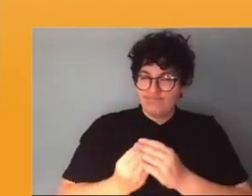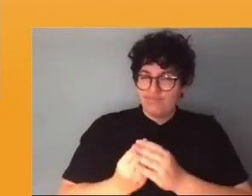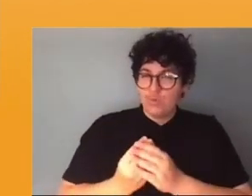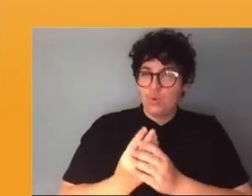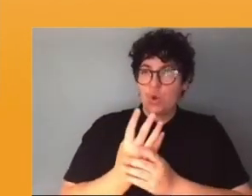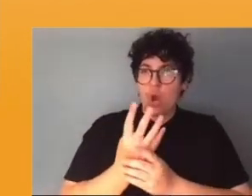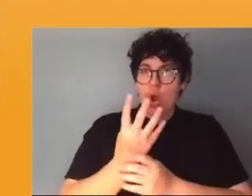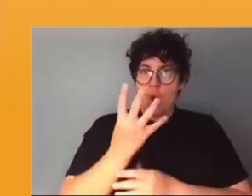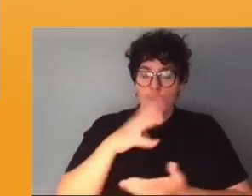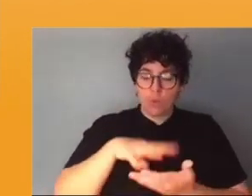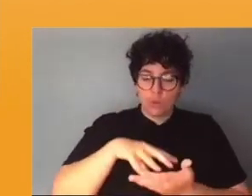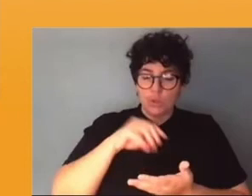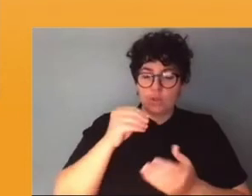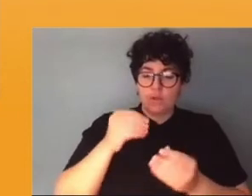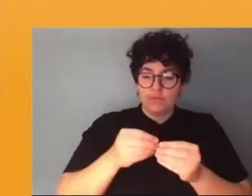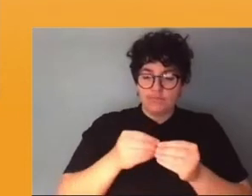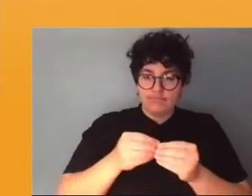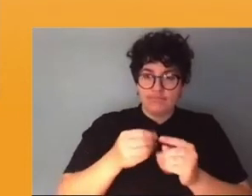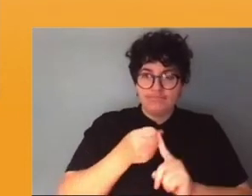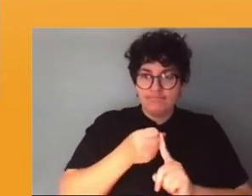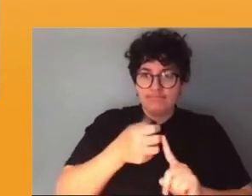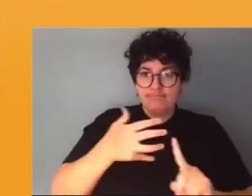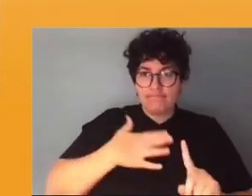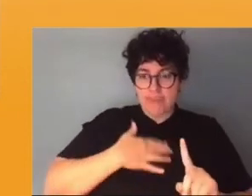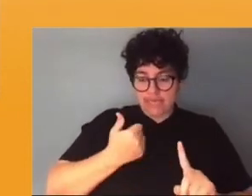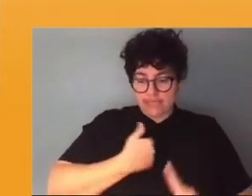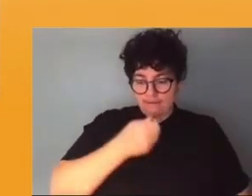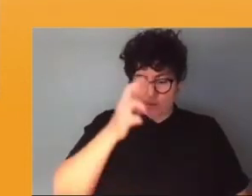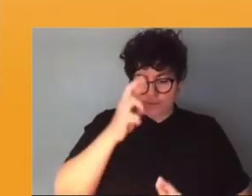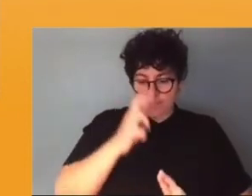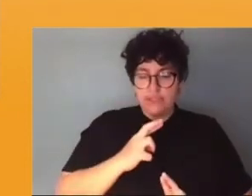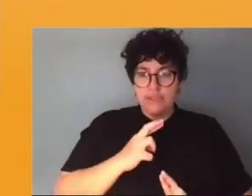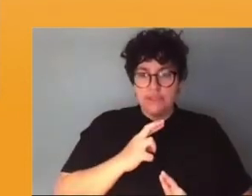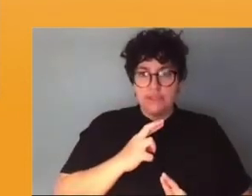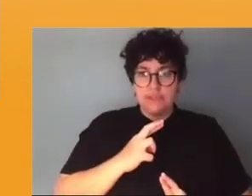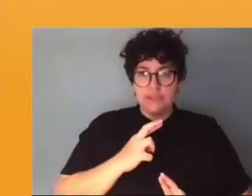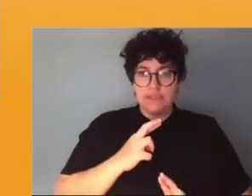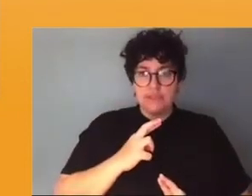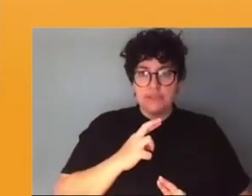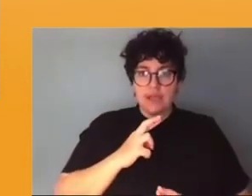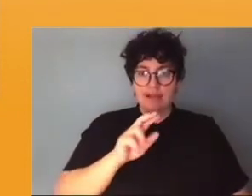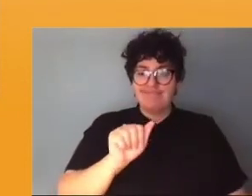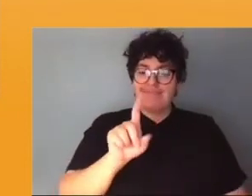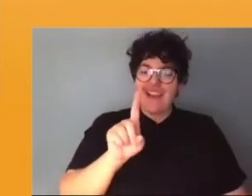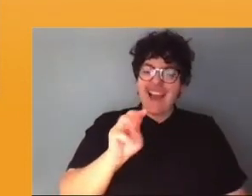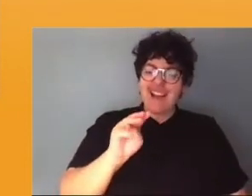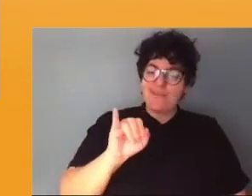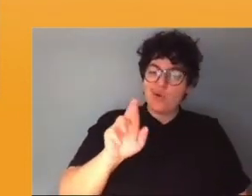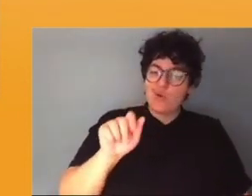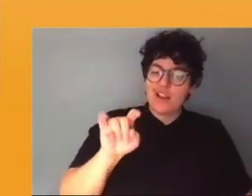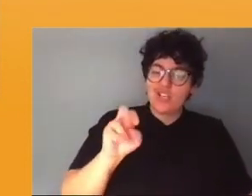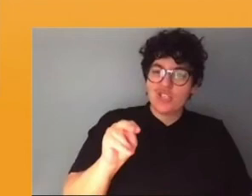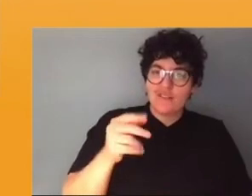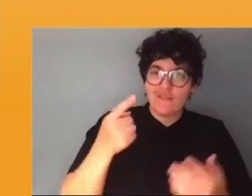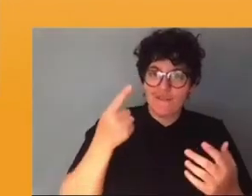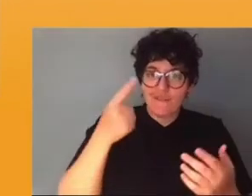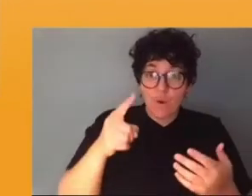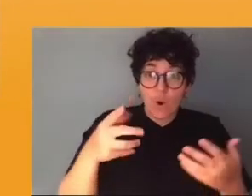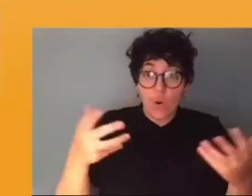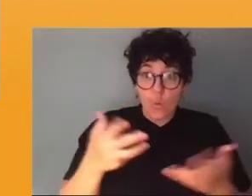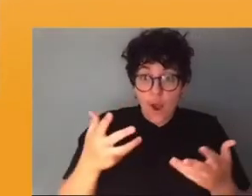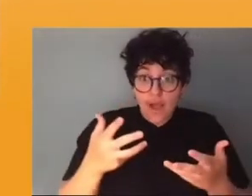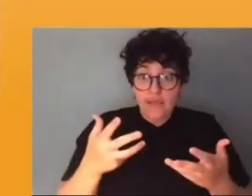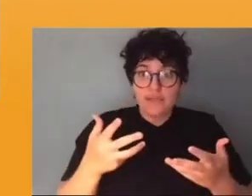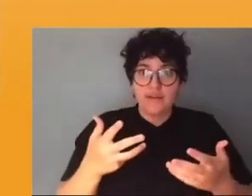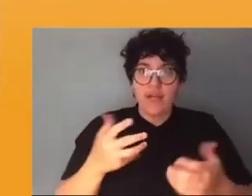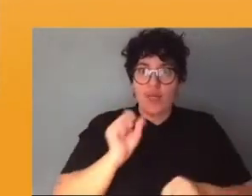admiración a nosotras mismas, pero más bien al trabajo en el que creemos. Y creo que es